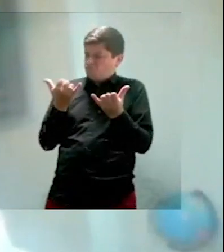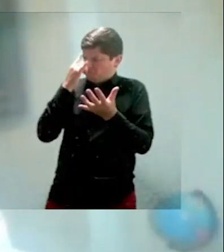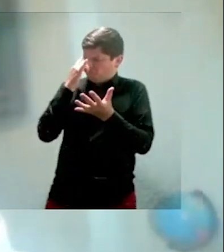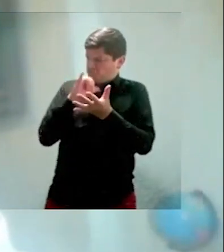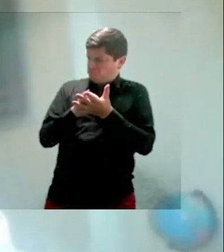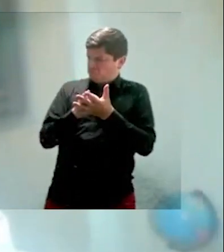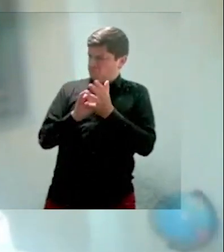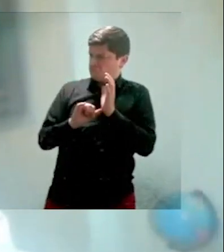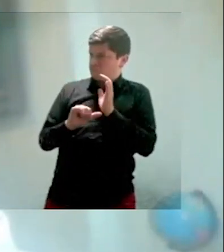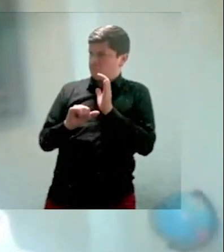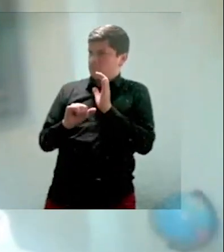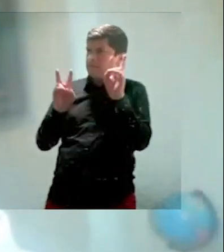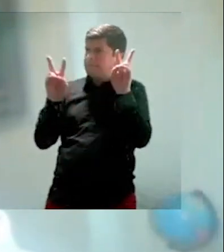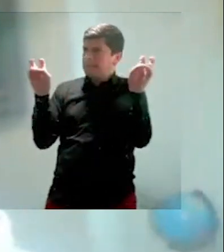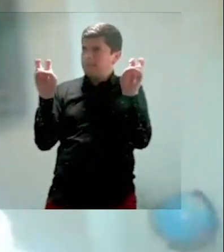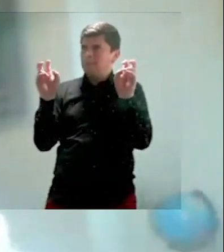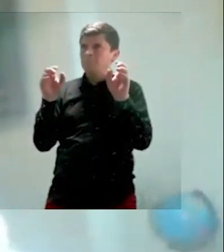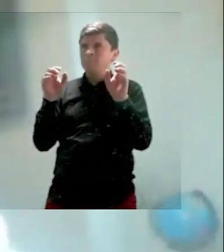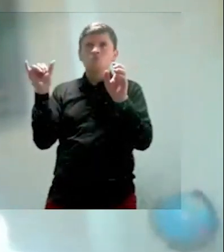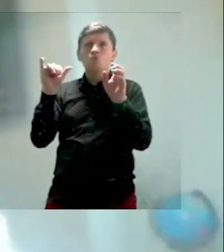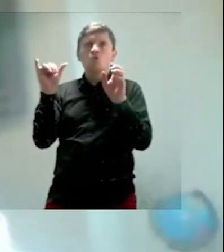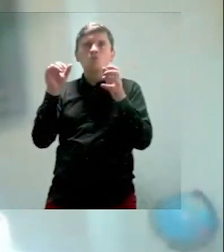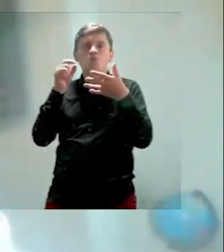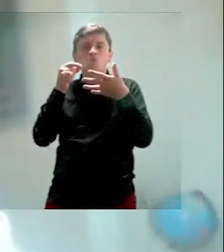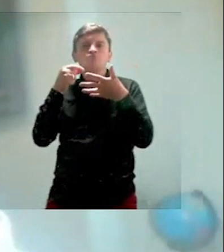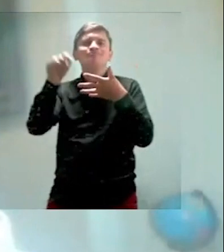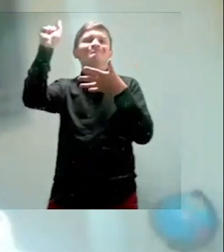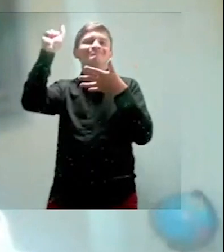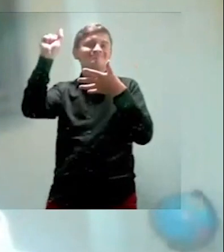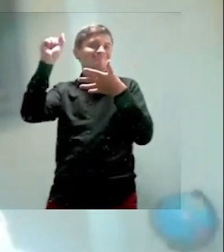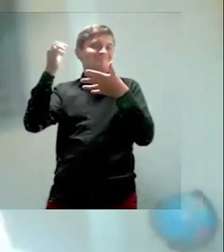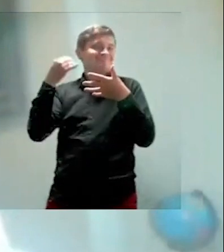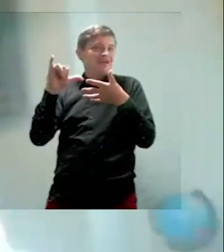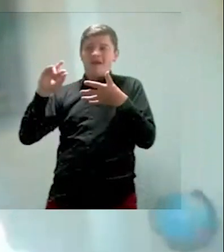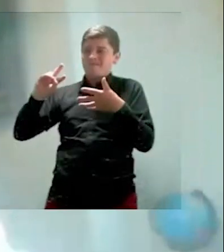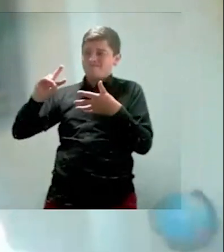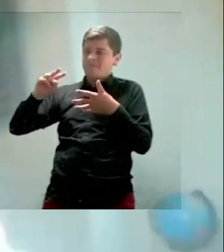digamos, creo que eso es un tema que no tiene ya